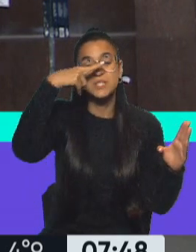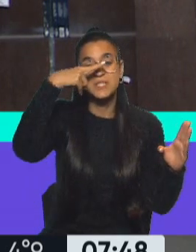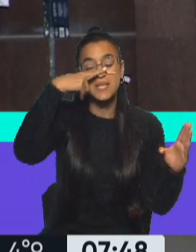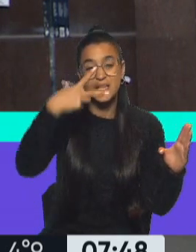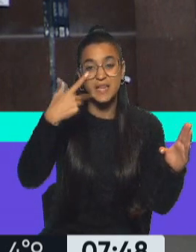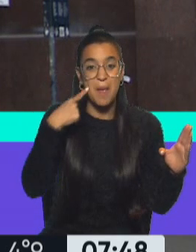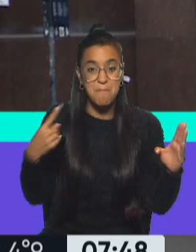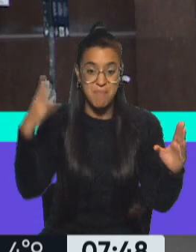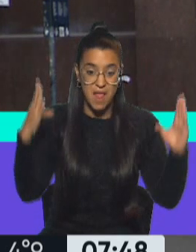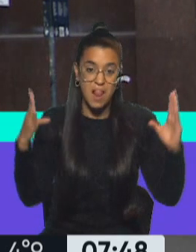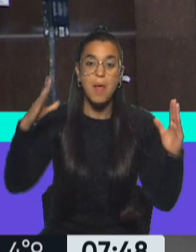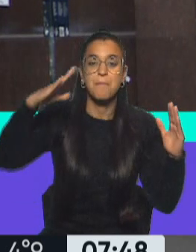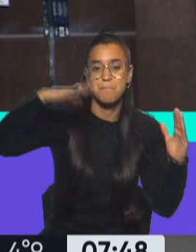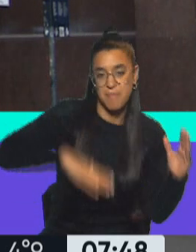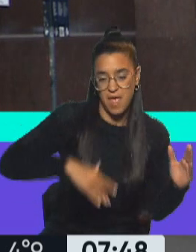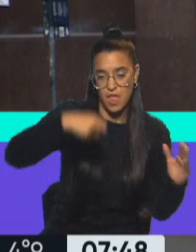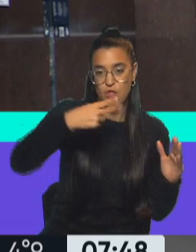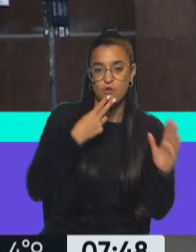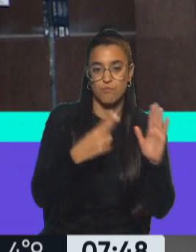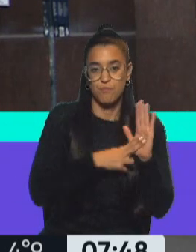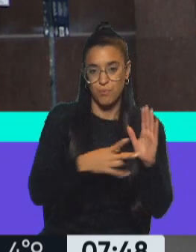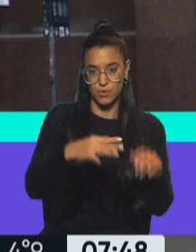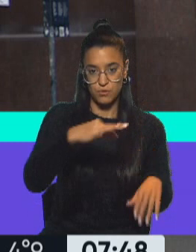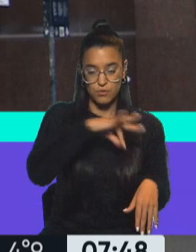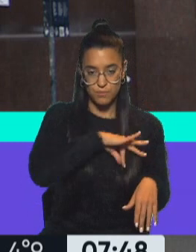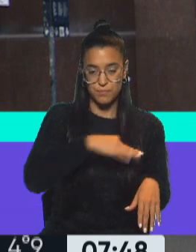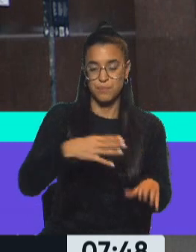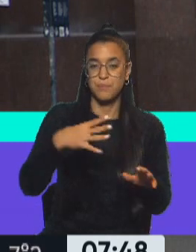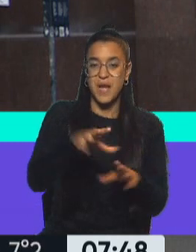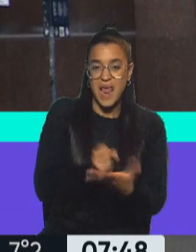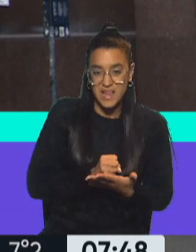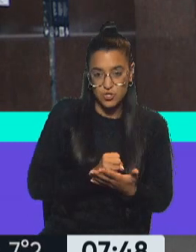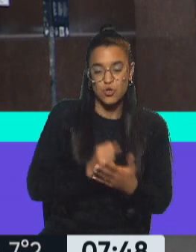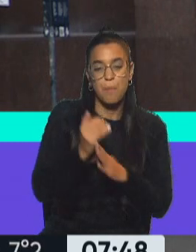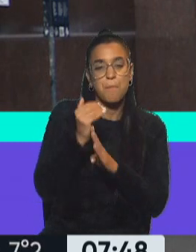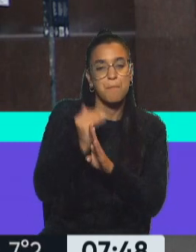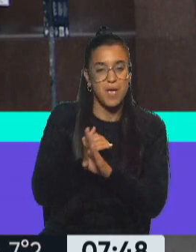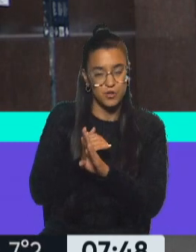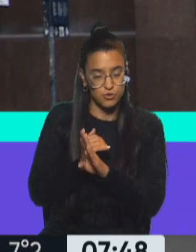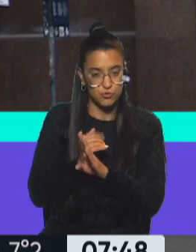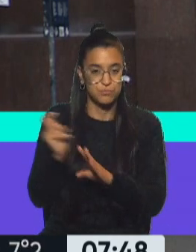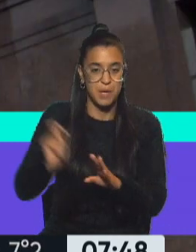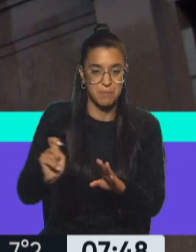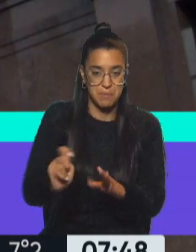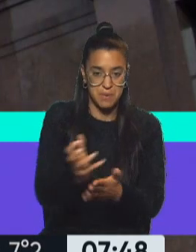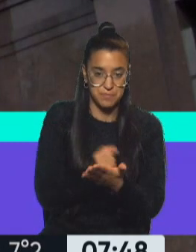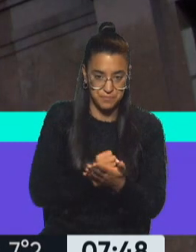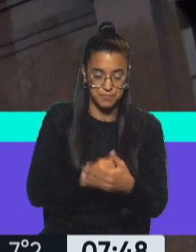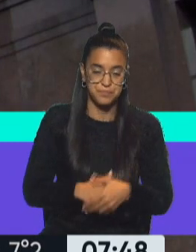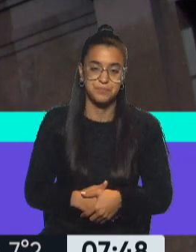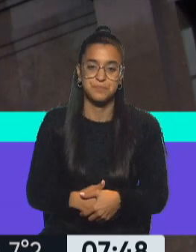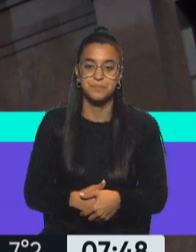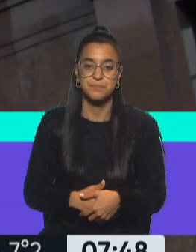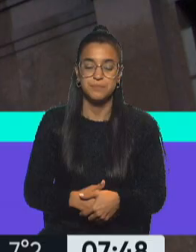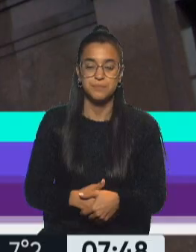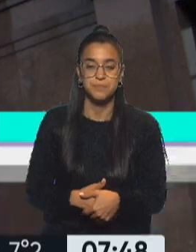a ver reducida de manera sensible en algunos casos la retención que tienen que se les hace todos los meses en concepto del impuesto a las ganancias,